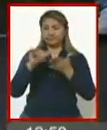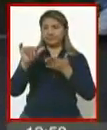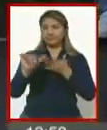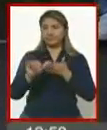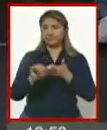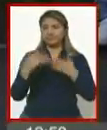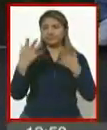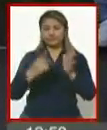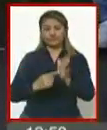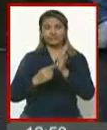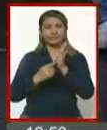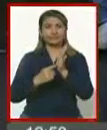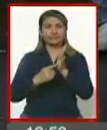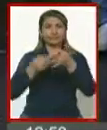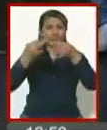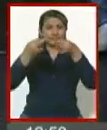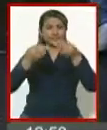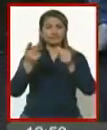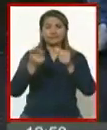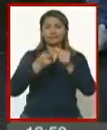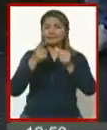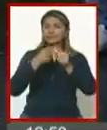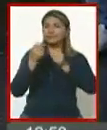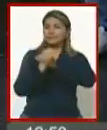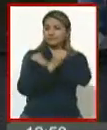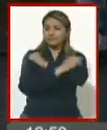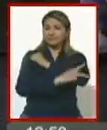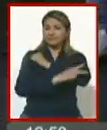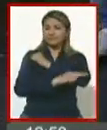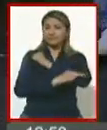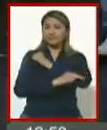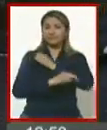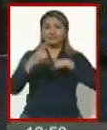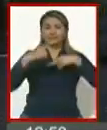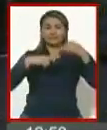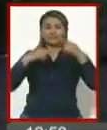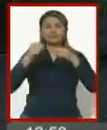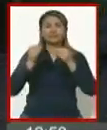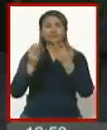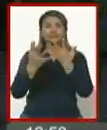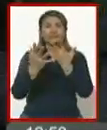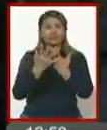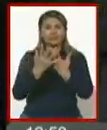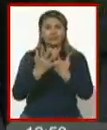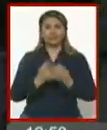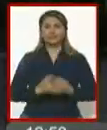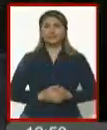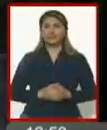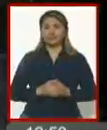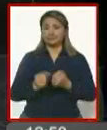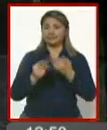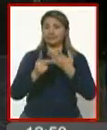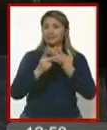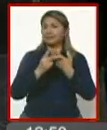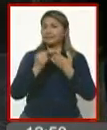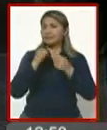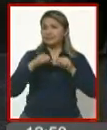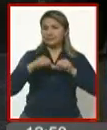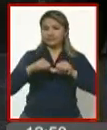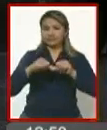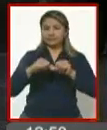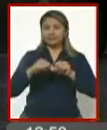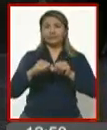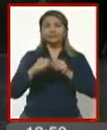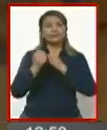que hemos presentado para que se declare de prioridad nacional la construcción de la cárcel de Palmasola. La cárcel de Palmasola sigue siendo